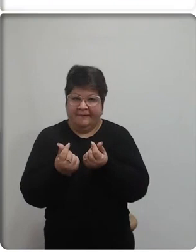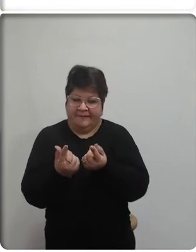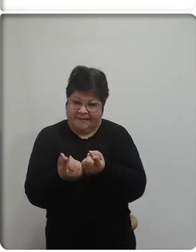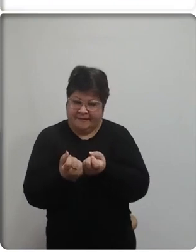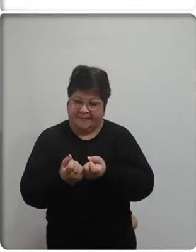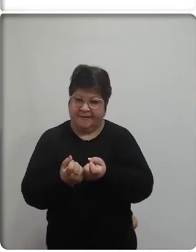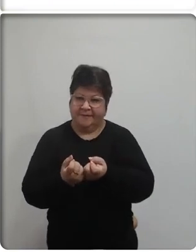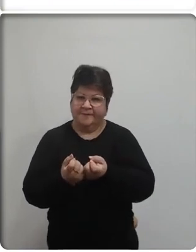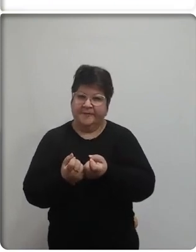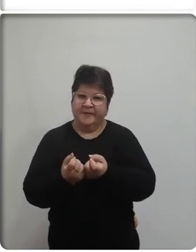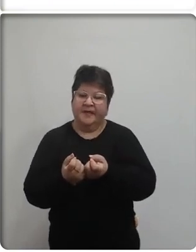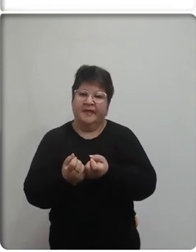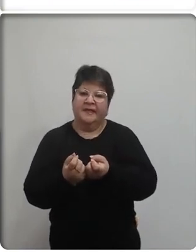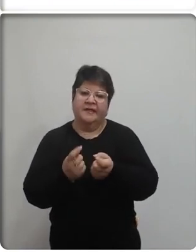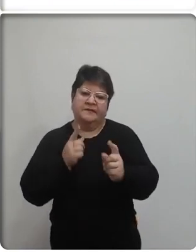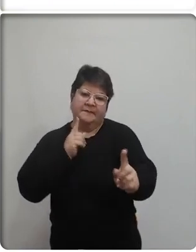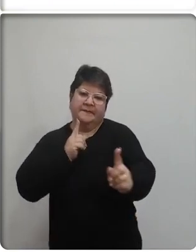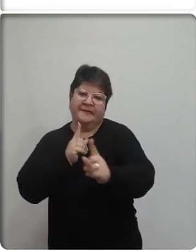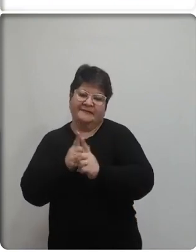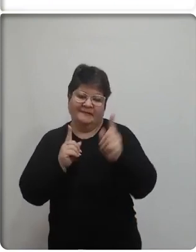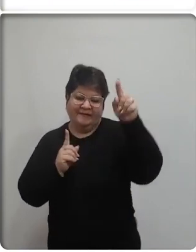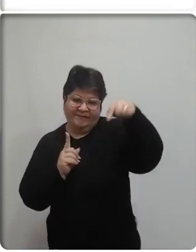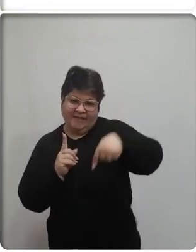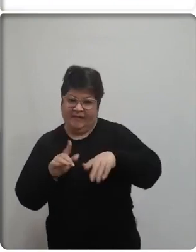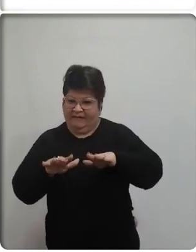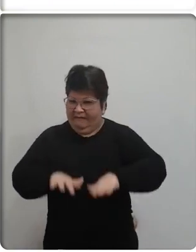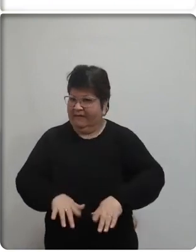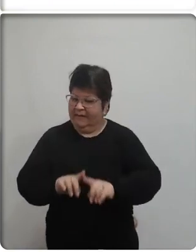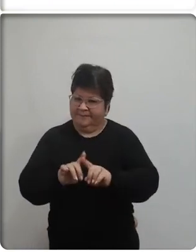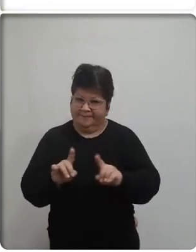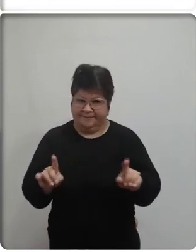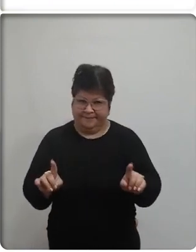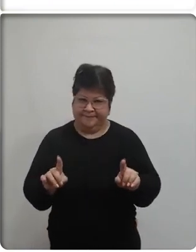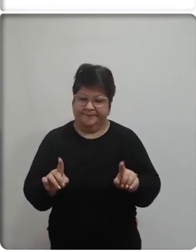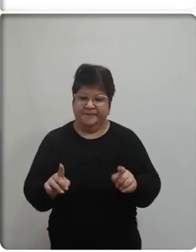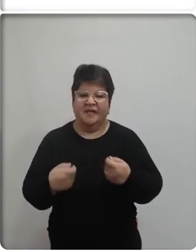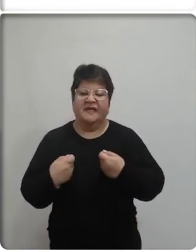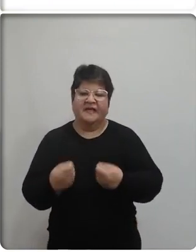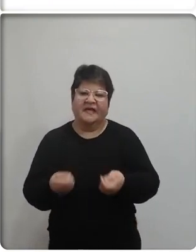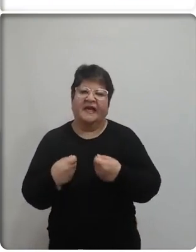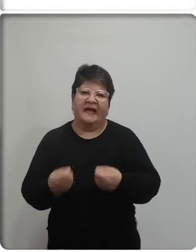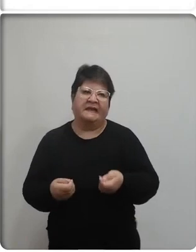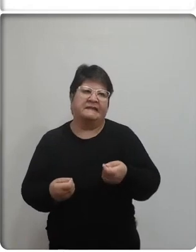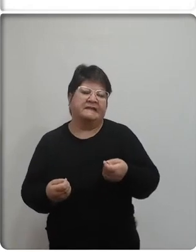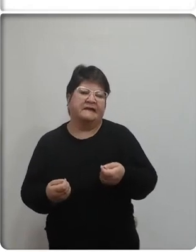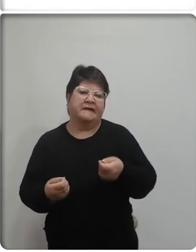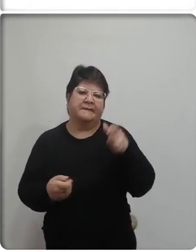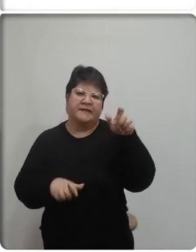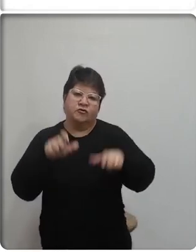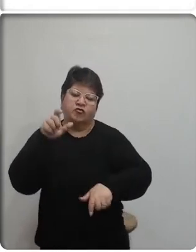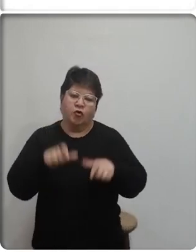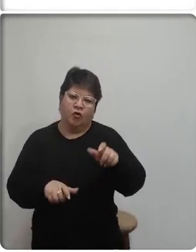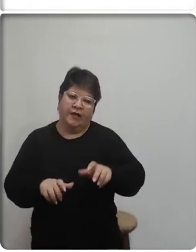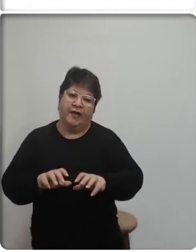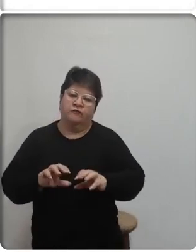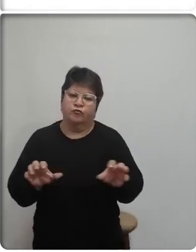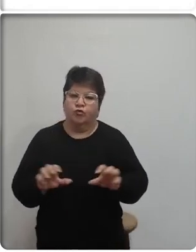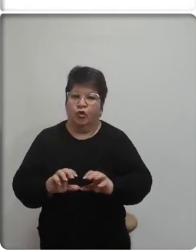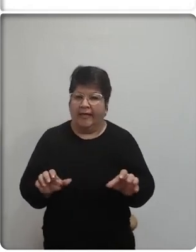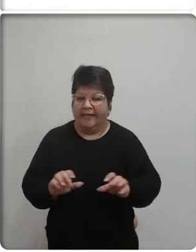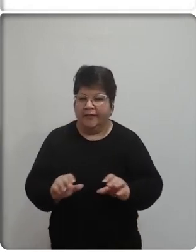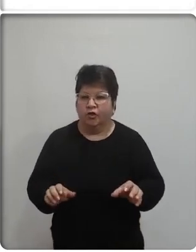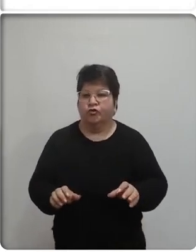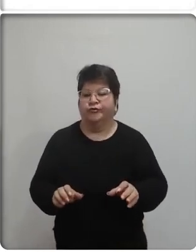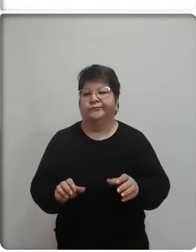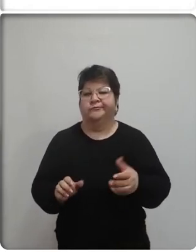que fundamentalmente lo que implica es todo lo que se gasta en recursos humanos, funcionarios de